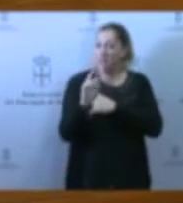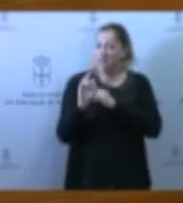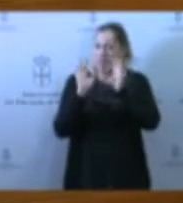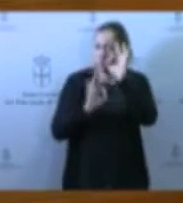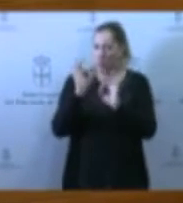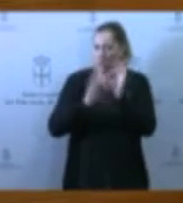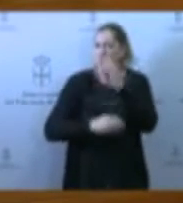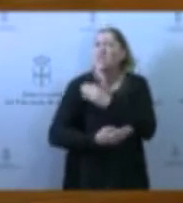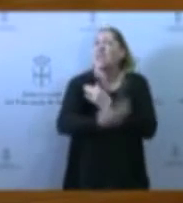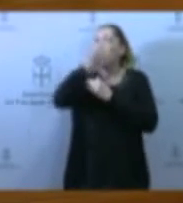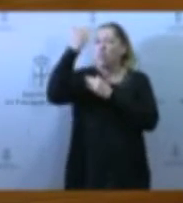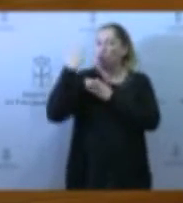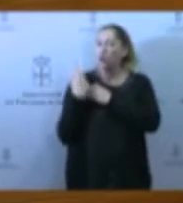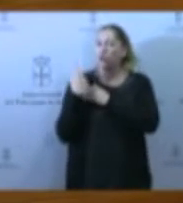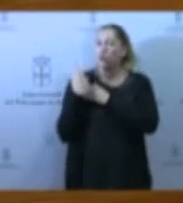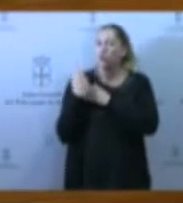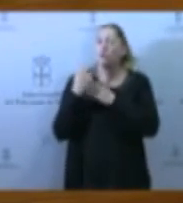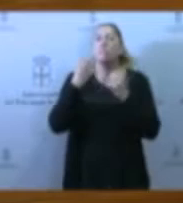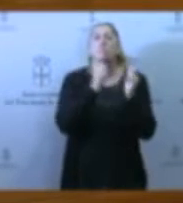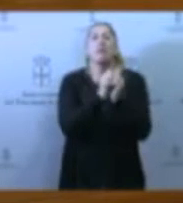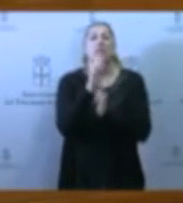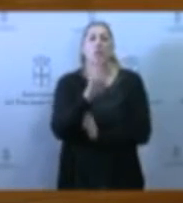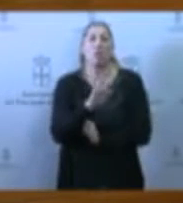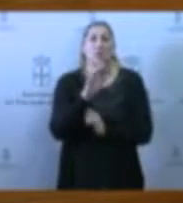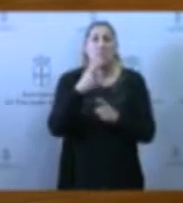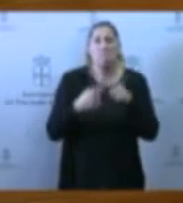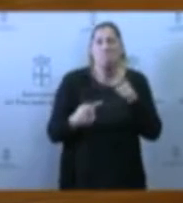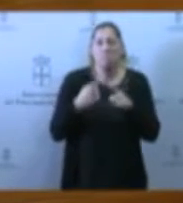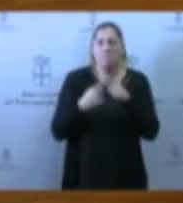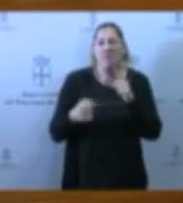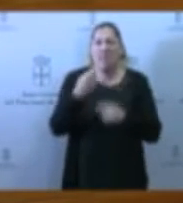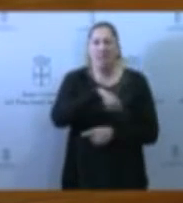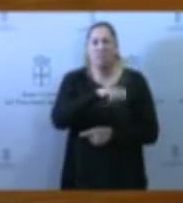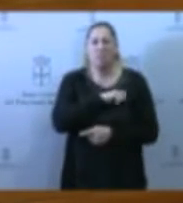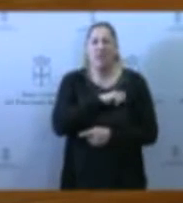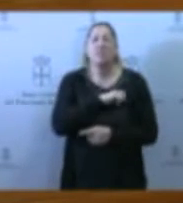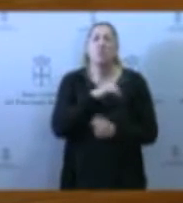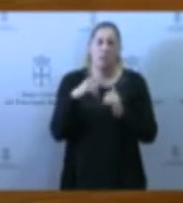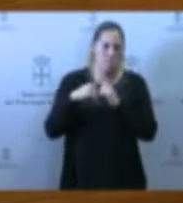24%, mientras que la media española pasa de la media hora a la hora. Por tanto,